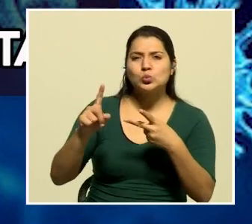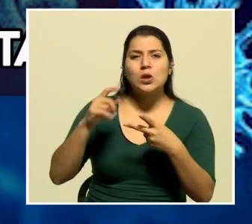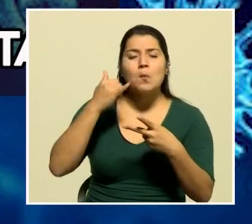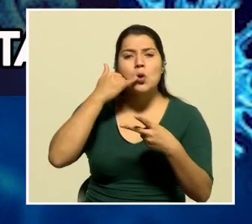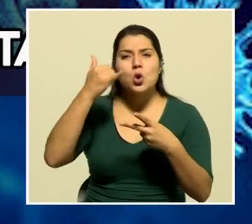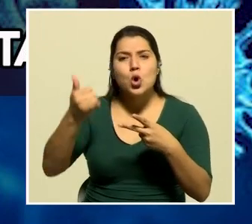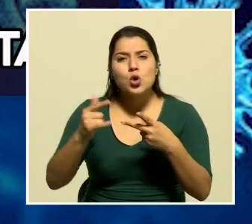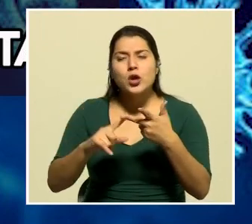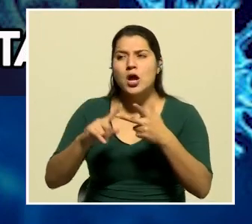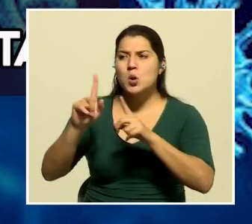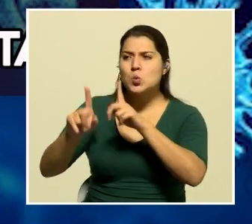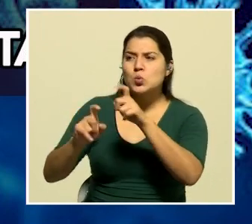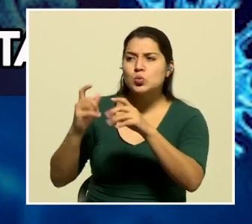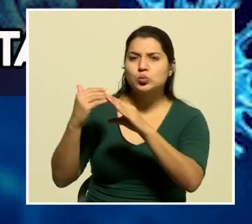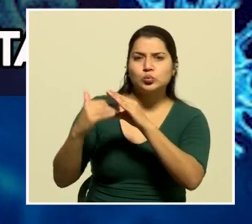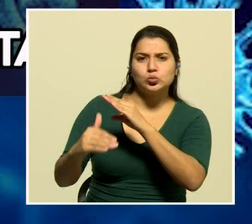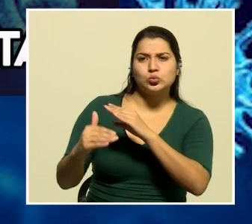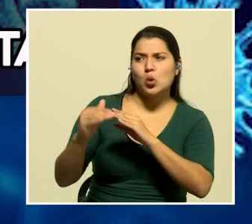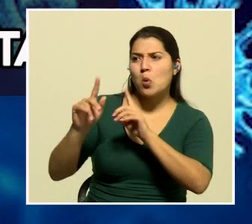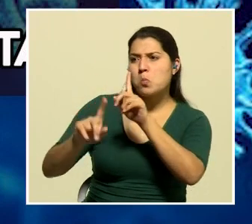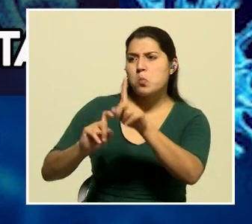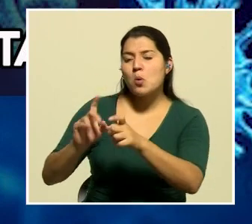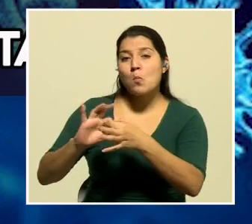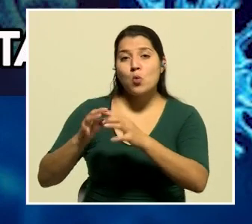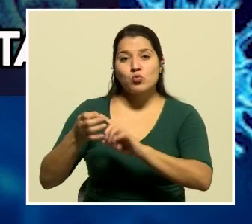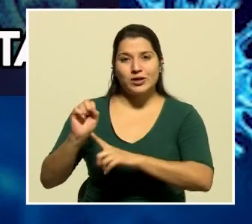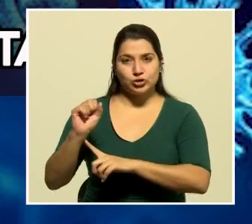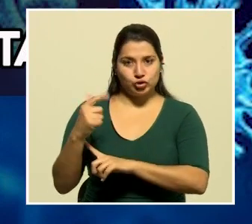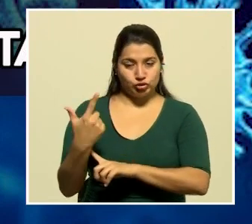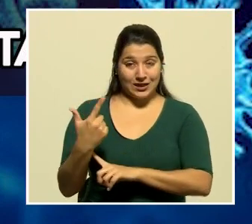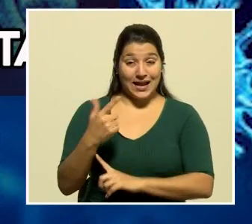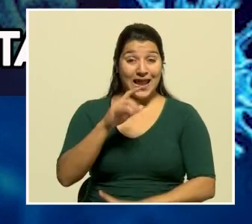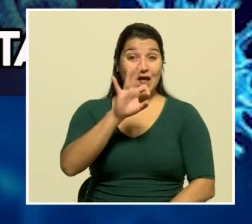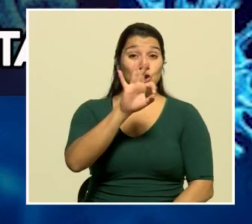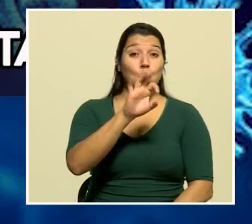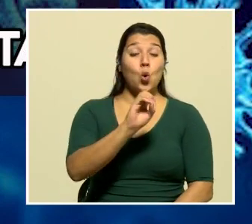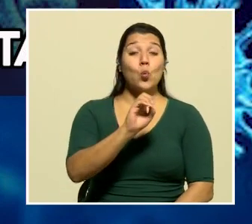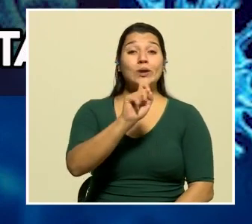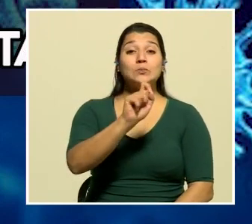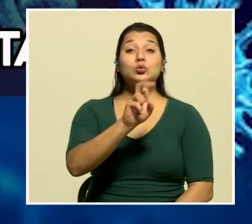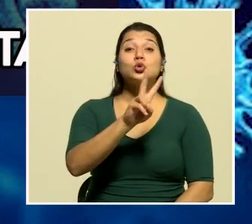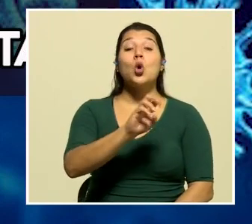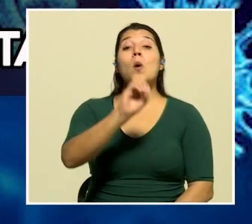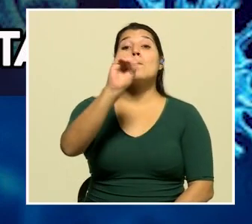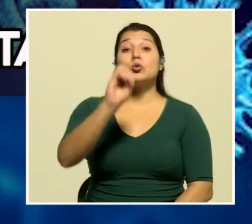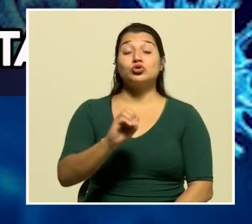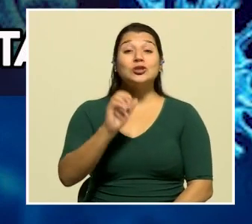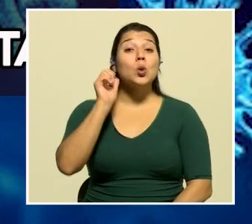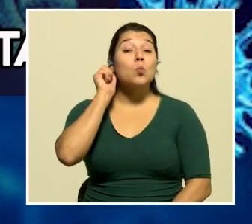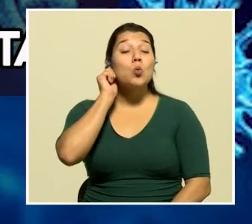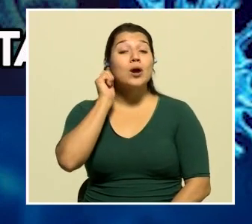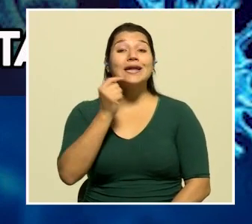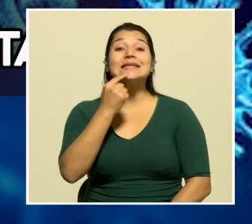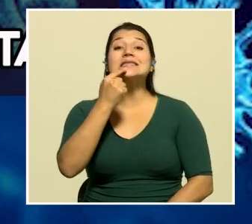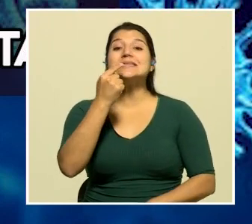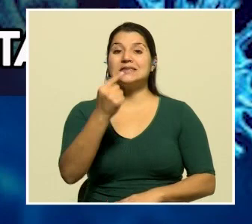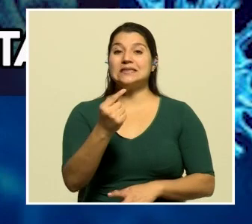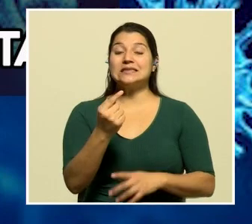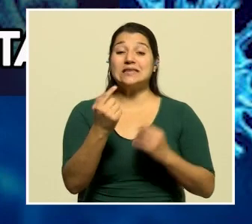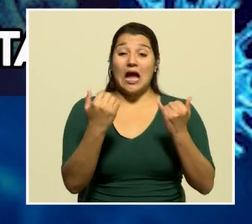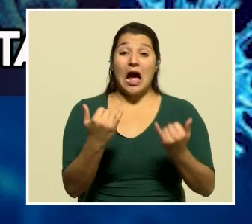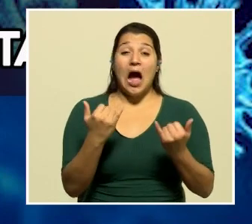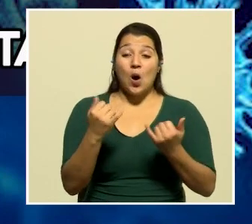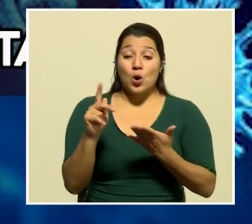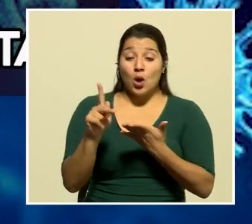y también mediante redes sociales. Un 90.2% de las encuestadas reporta menos